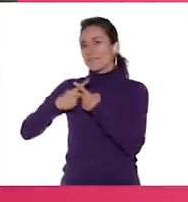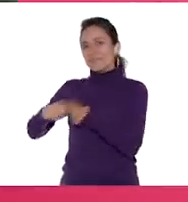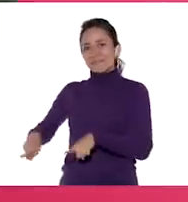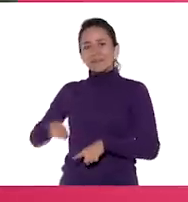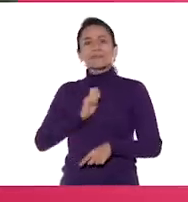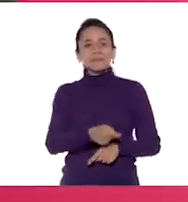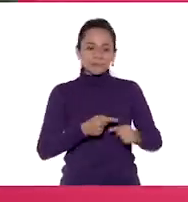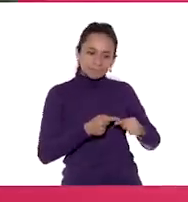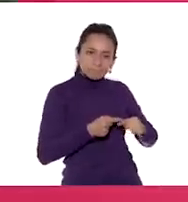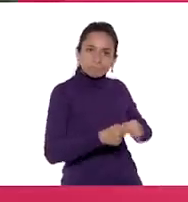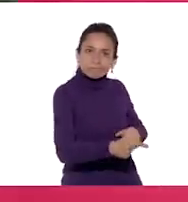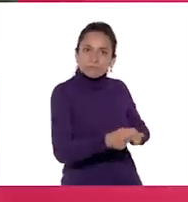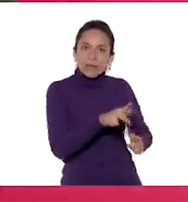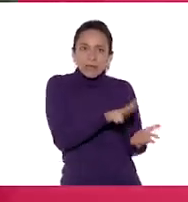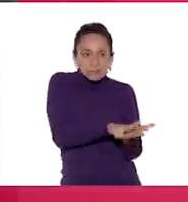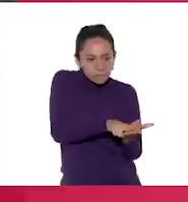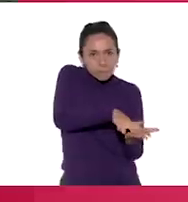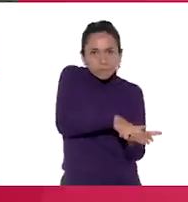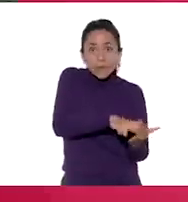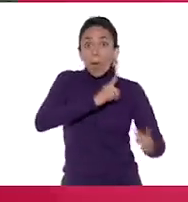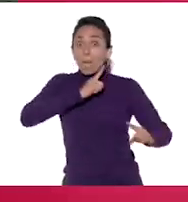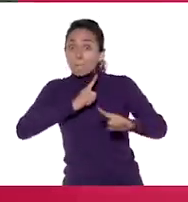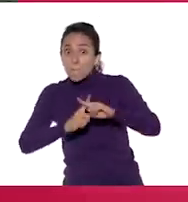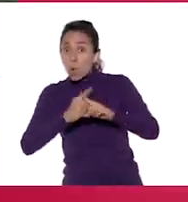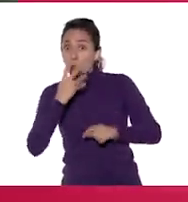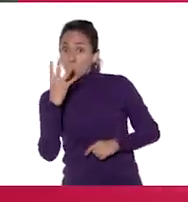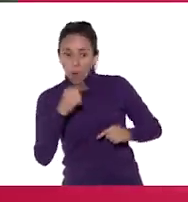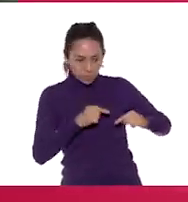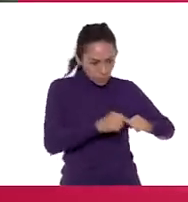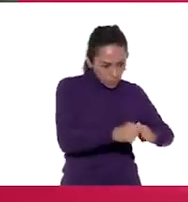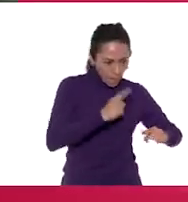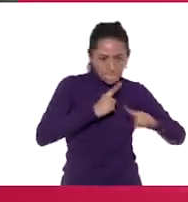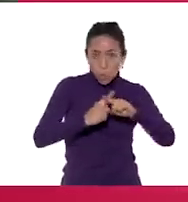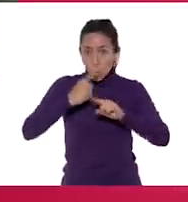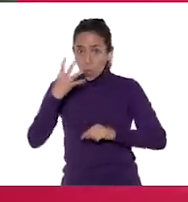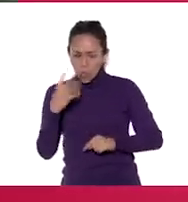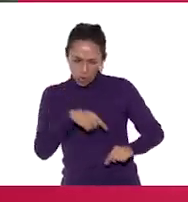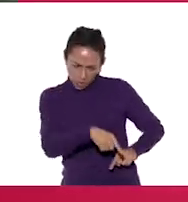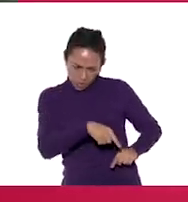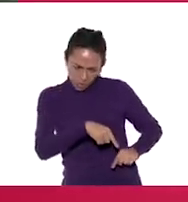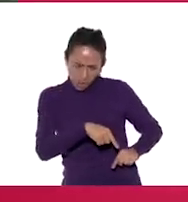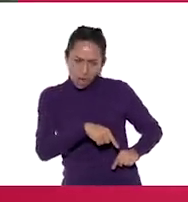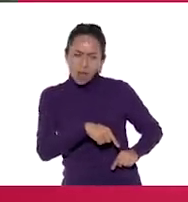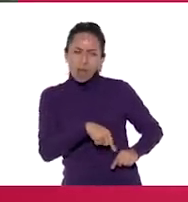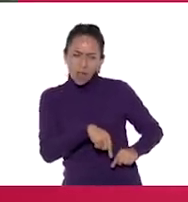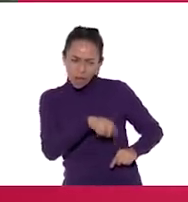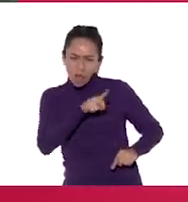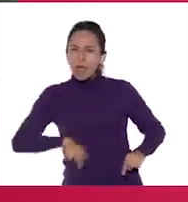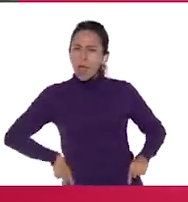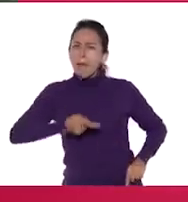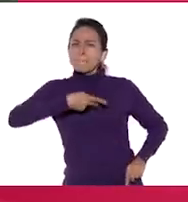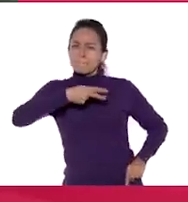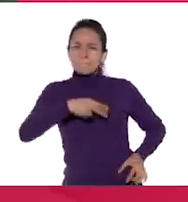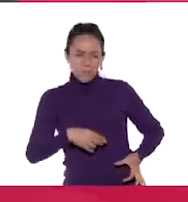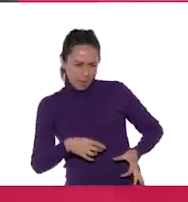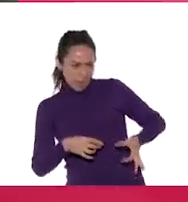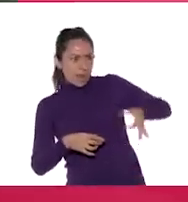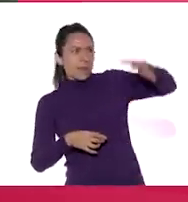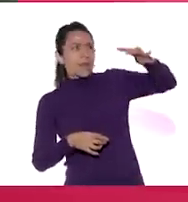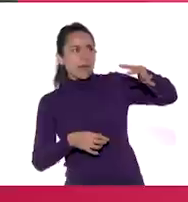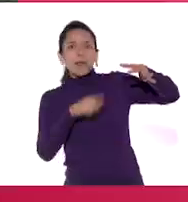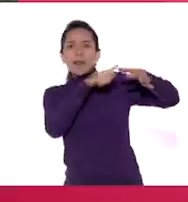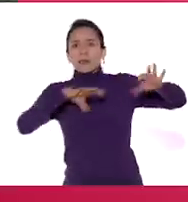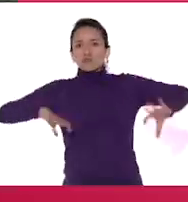la longitud de nuestro pie multiplicada por 4, por ejemplo, nos da la altura de la pierna hasta la cadera. Entonces ya podemos